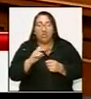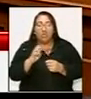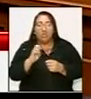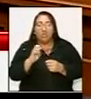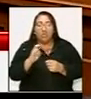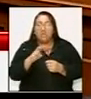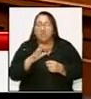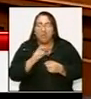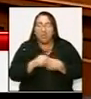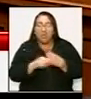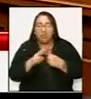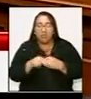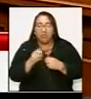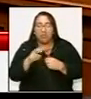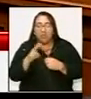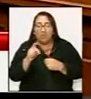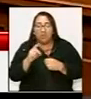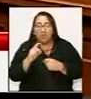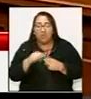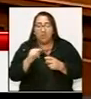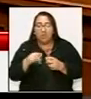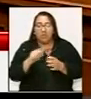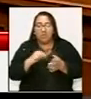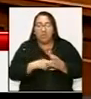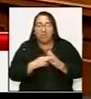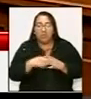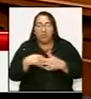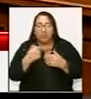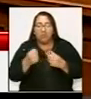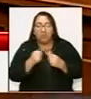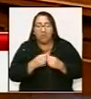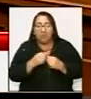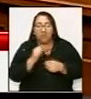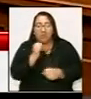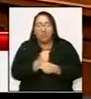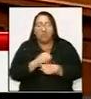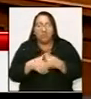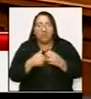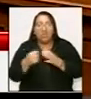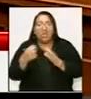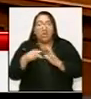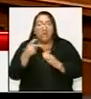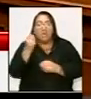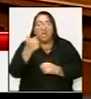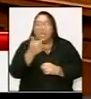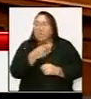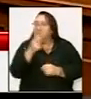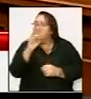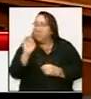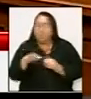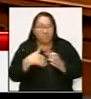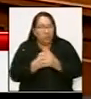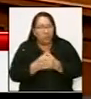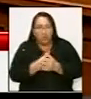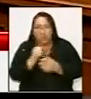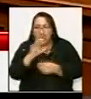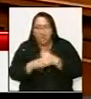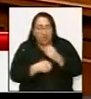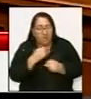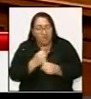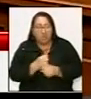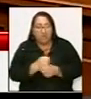2021. Eso nos va a permitir, digamos, si cumplimos con esa meta, en un incremento de casi 100% en 5